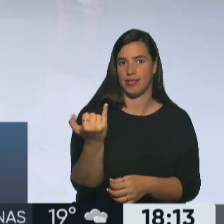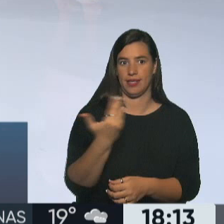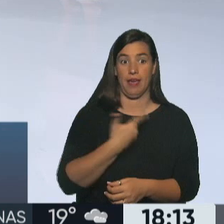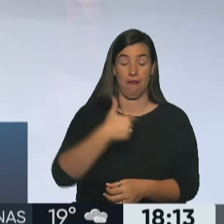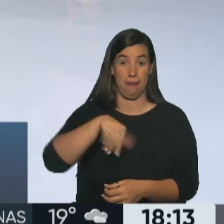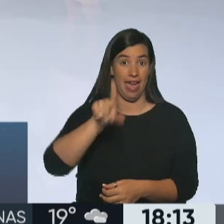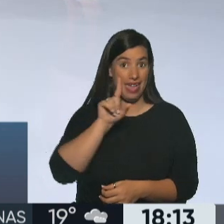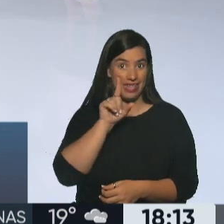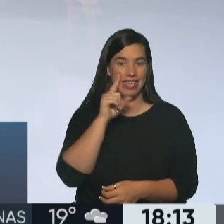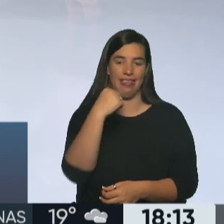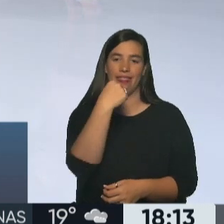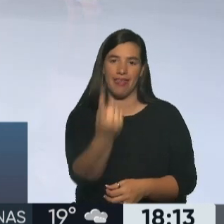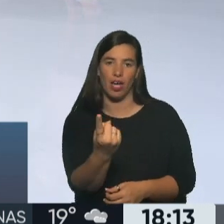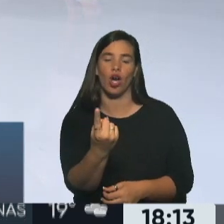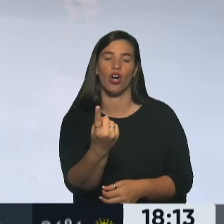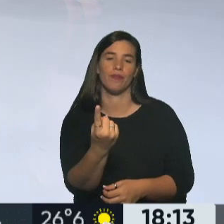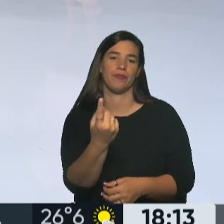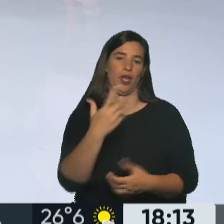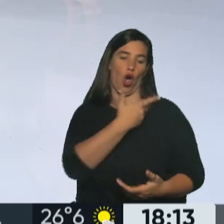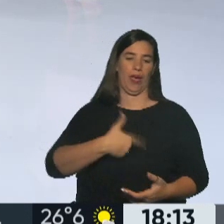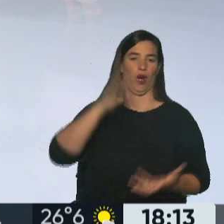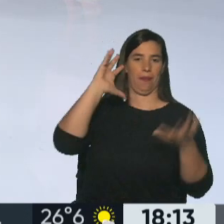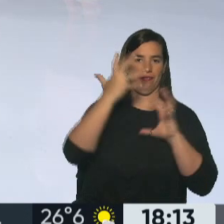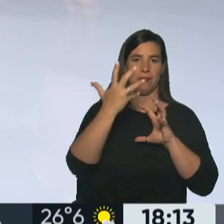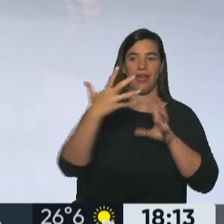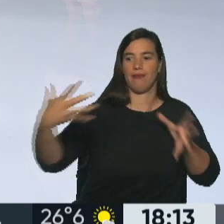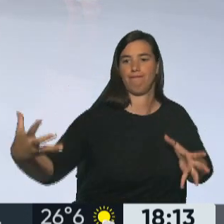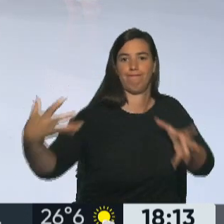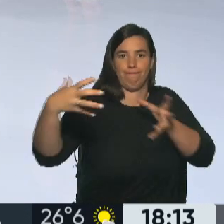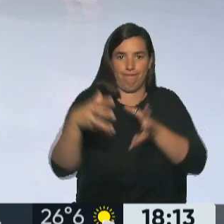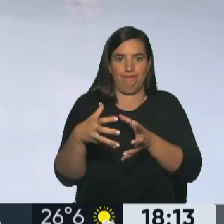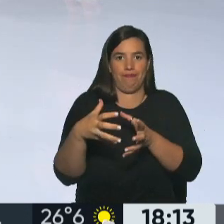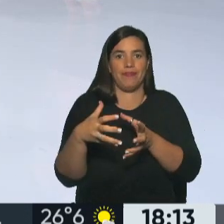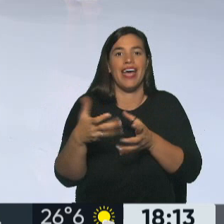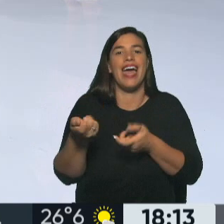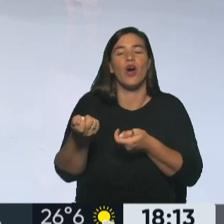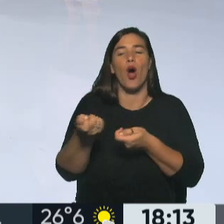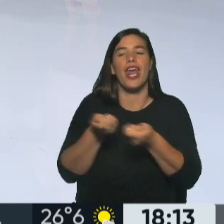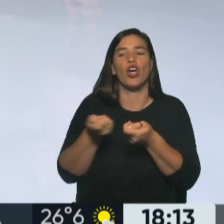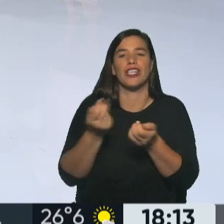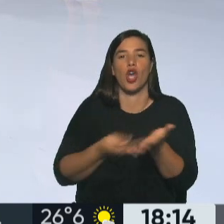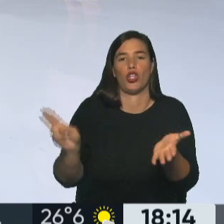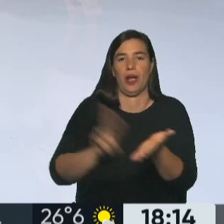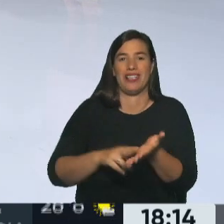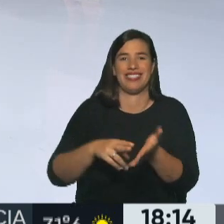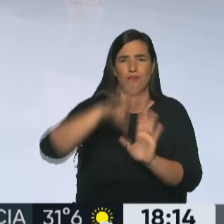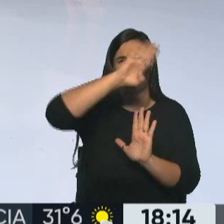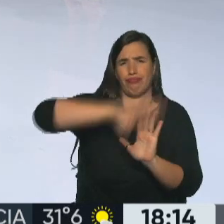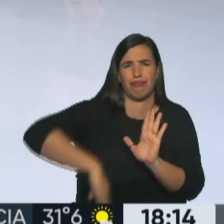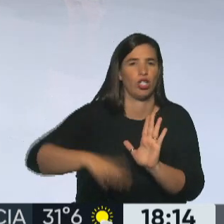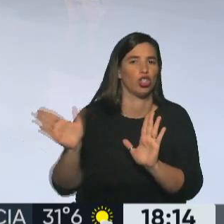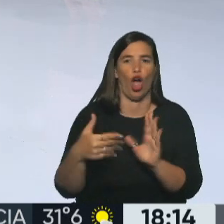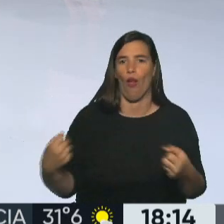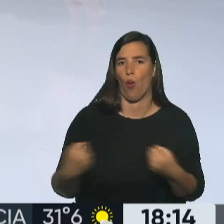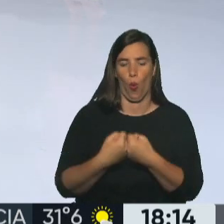para iniciar lo que el gobierno de Javier Milei dice va a ser una renegociación de todo el acuerdo. En principio, estos vencimientos,